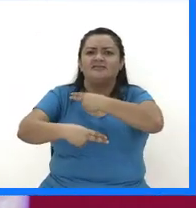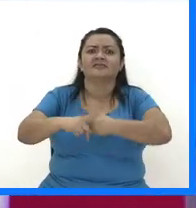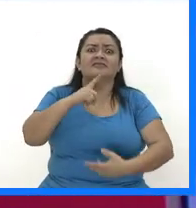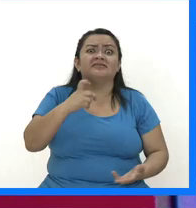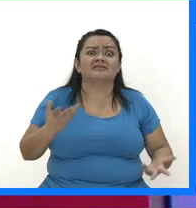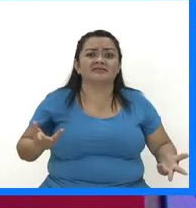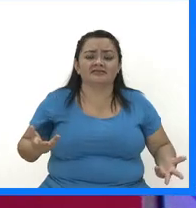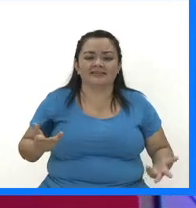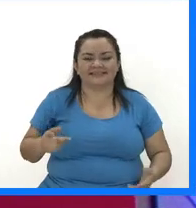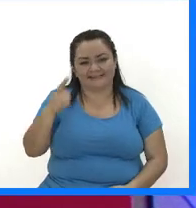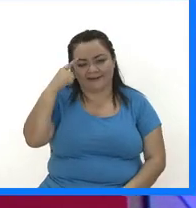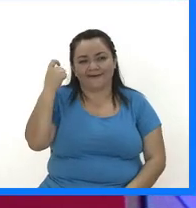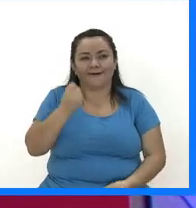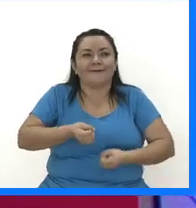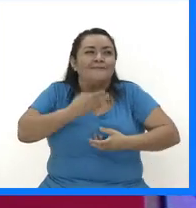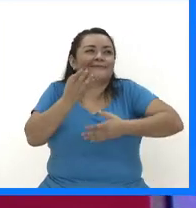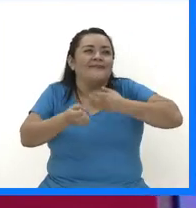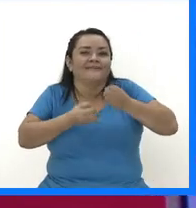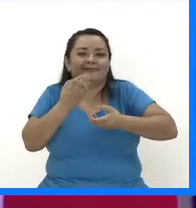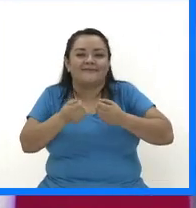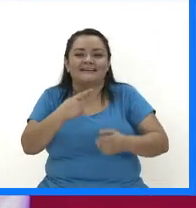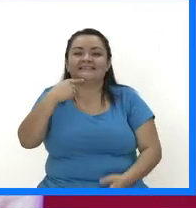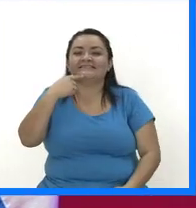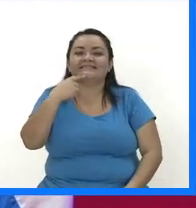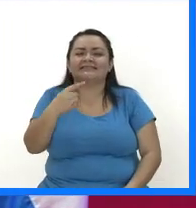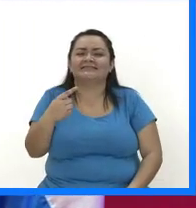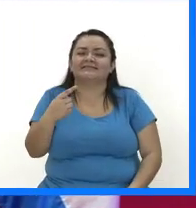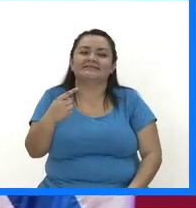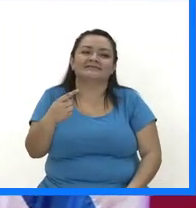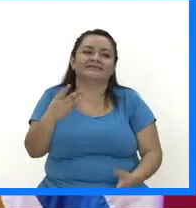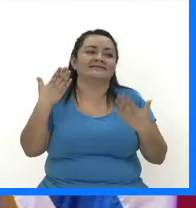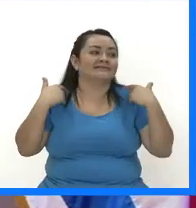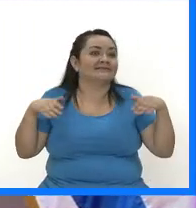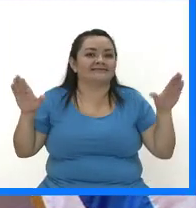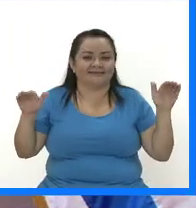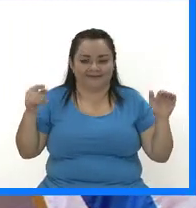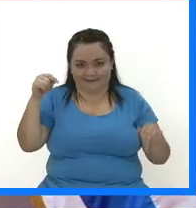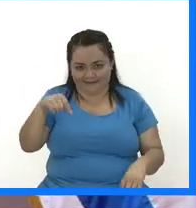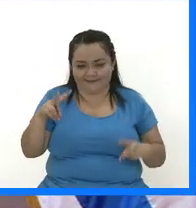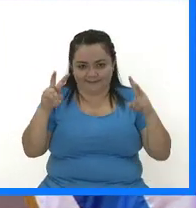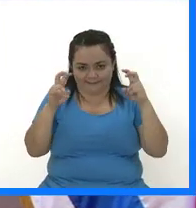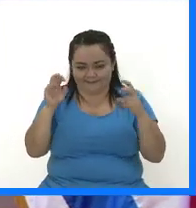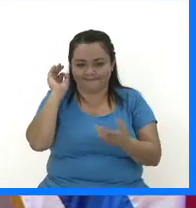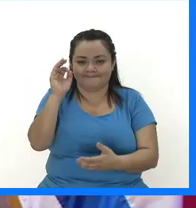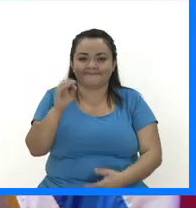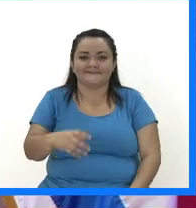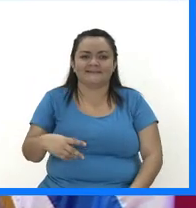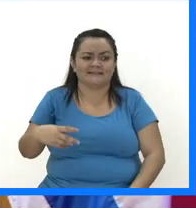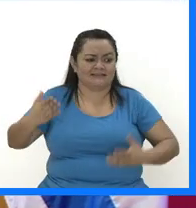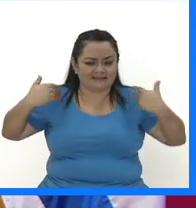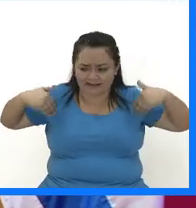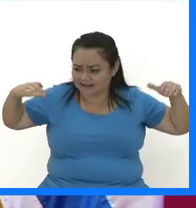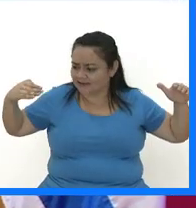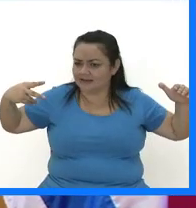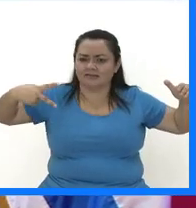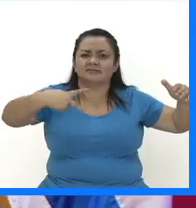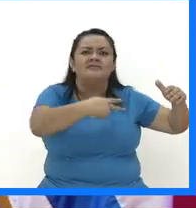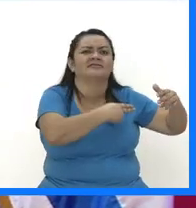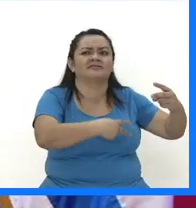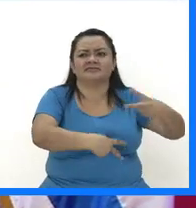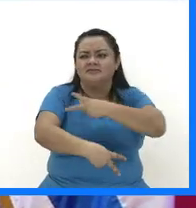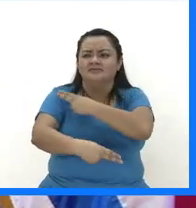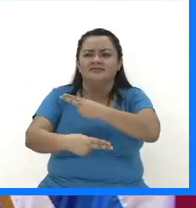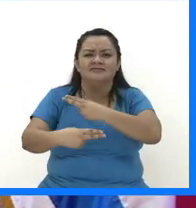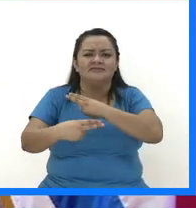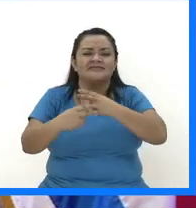el poema de alfred speed o se llamaba quien tuviera dos árabe pero quien te corto las alas es la pregunta yo